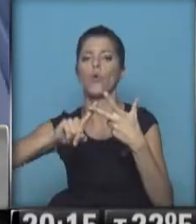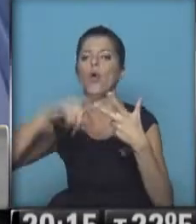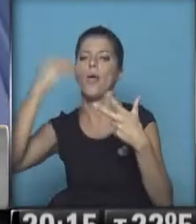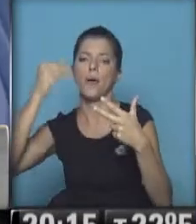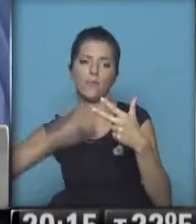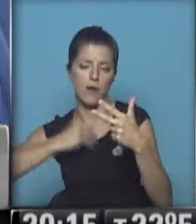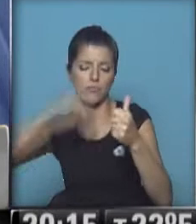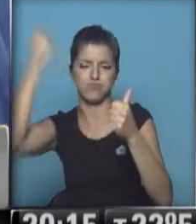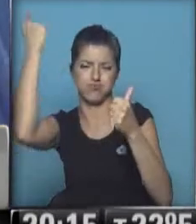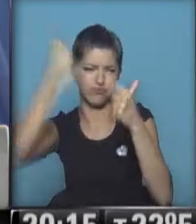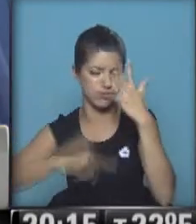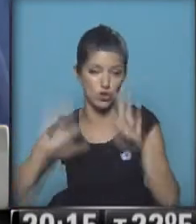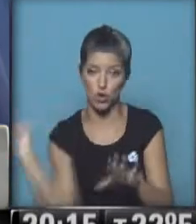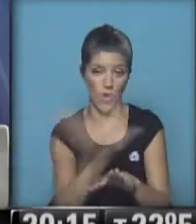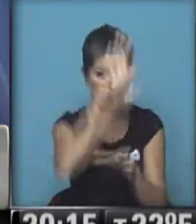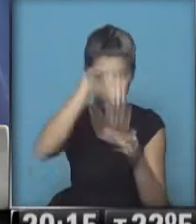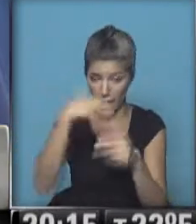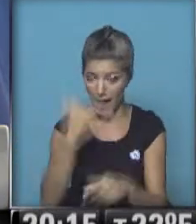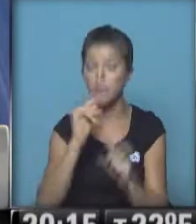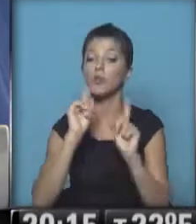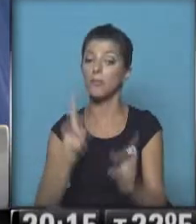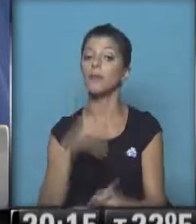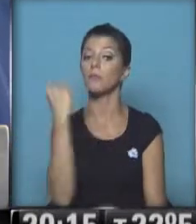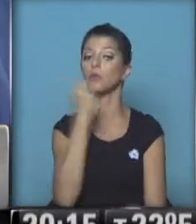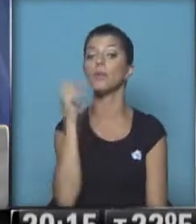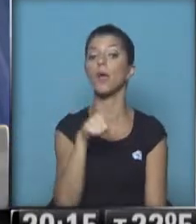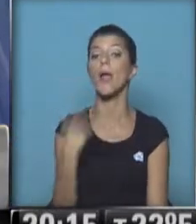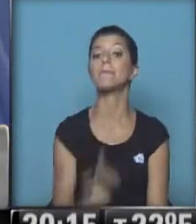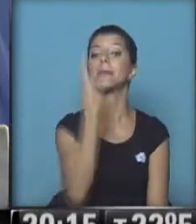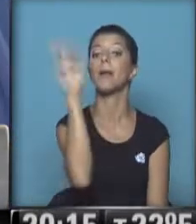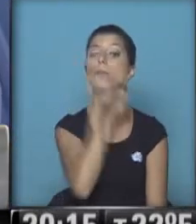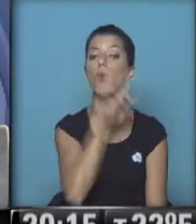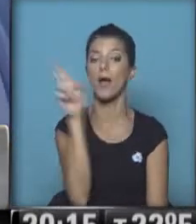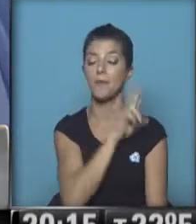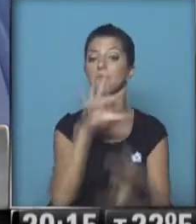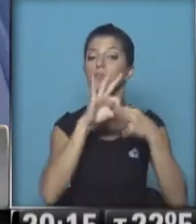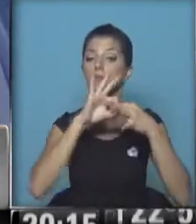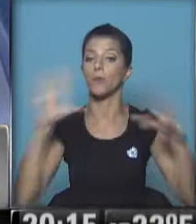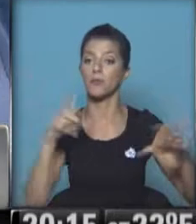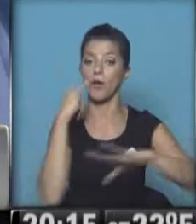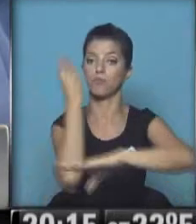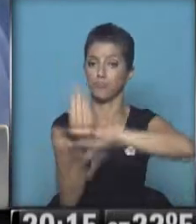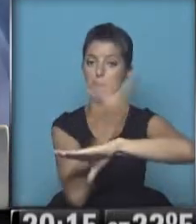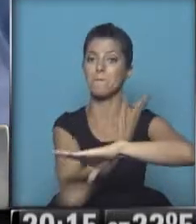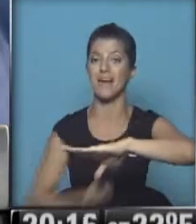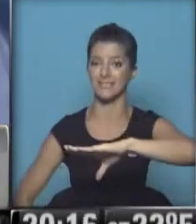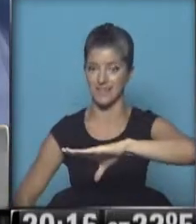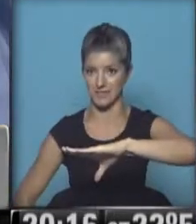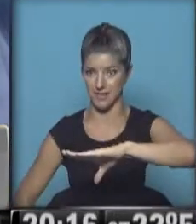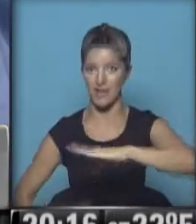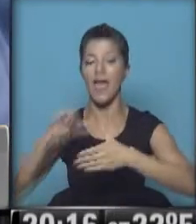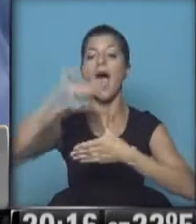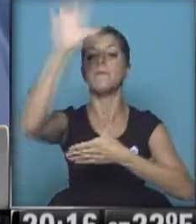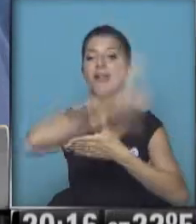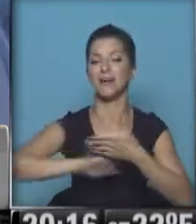de las particularidades es también que tuvo a la primera mujer democráticamente elegida presidenta en América